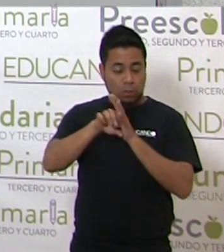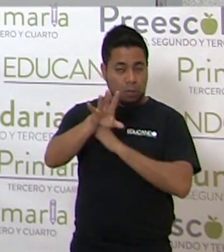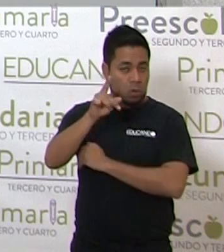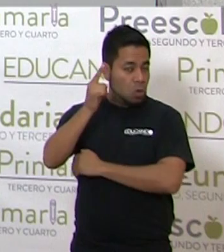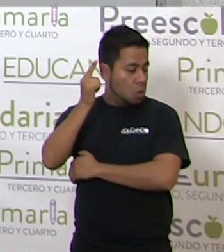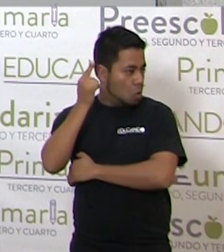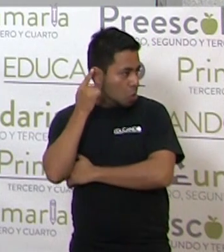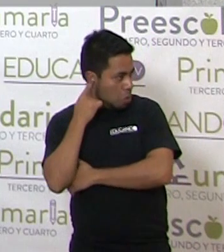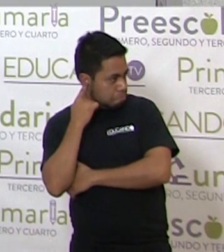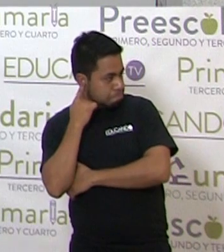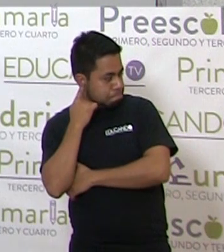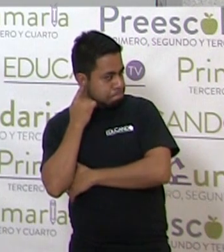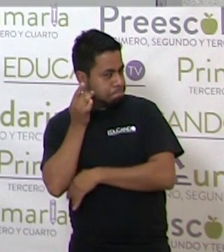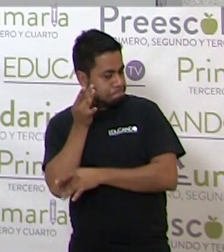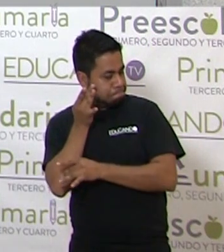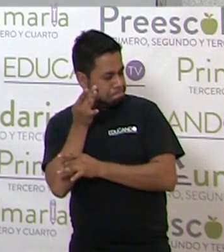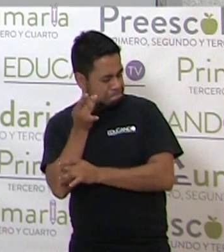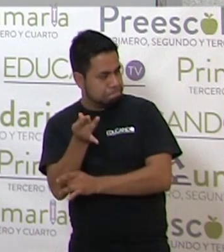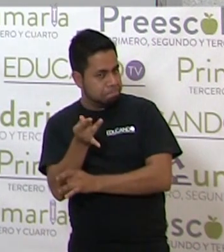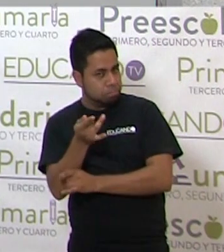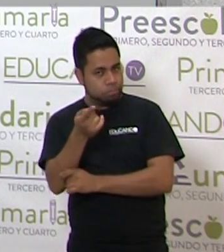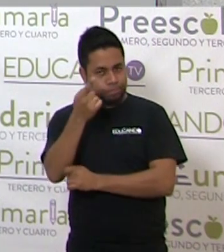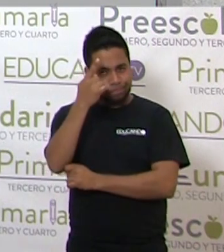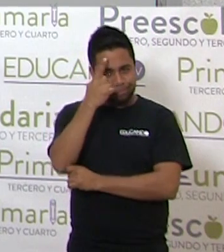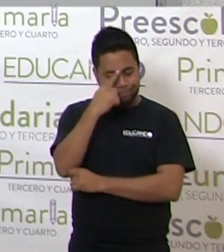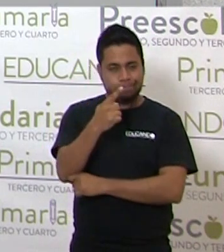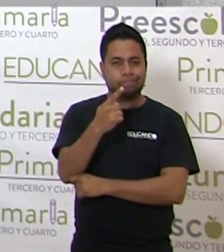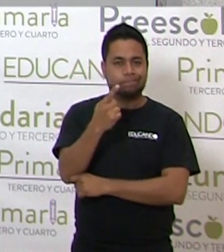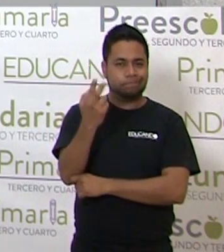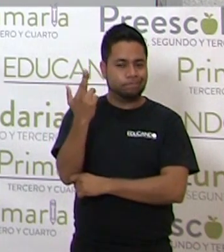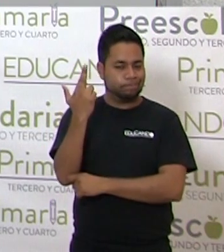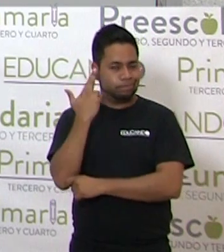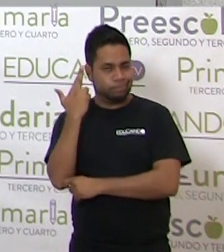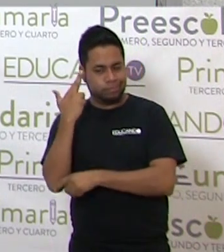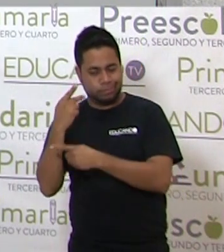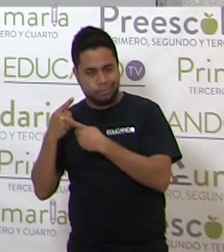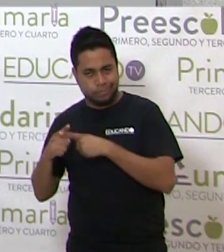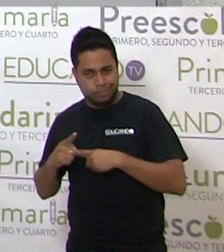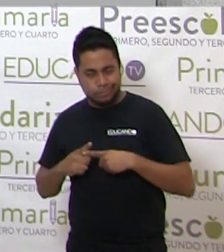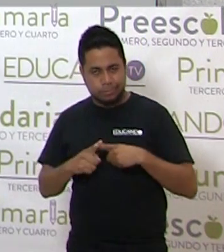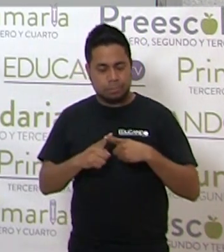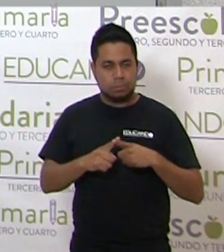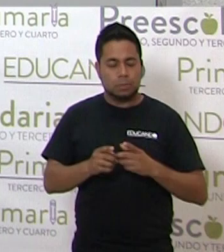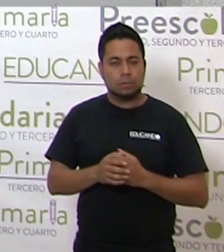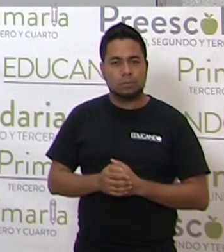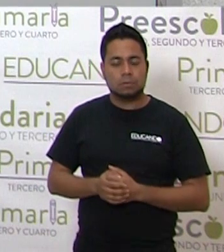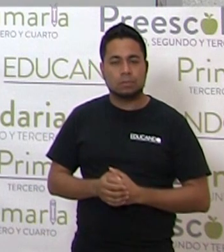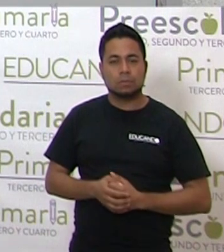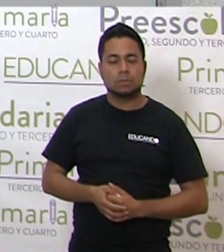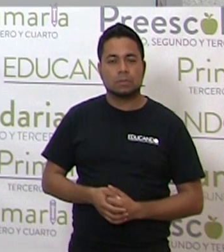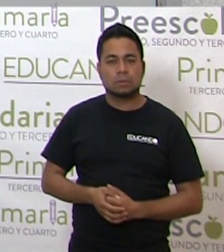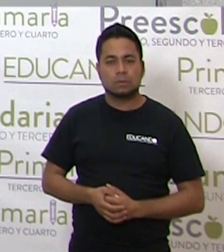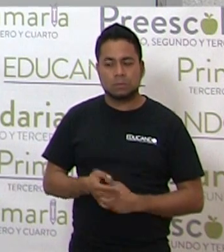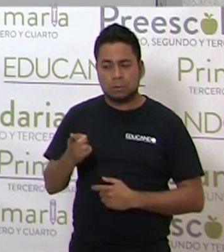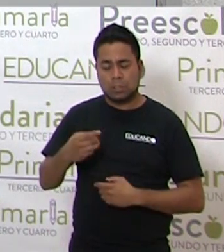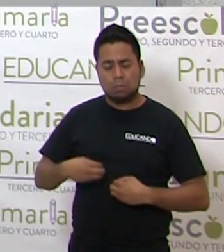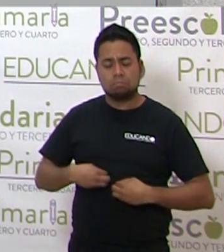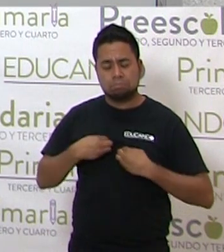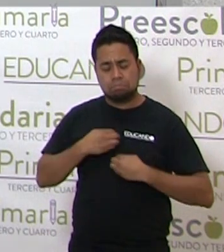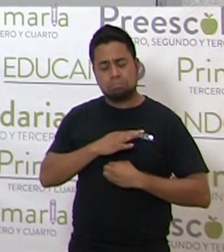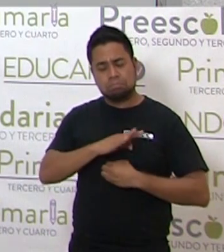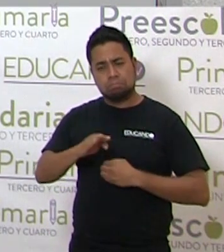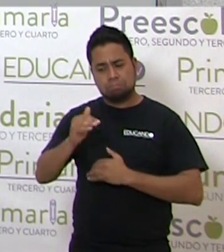es sensible a los ruidos agudos. Si no son sacrificadas, pueden vivir